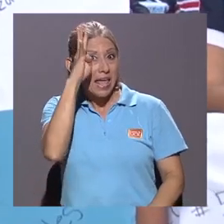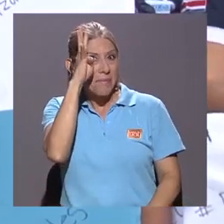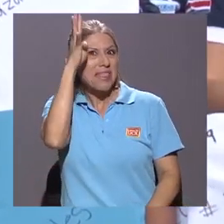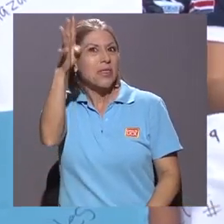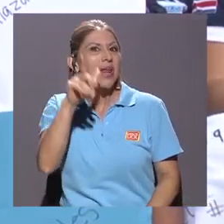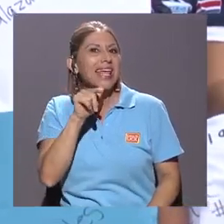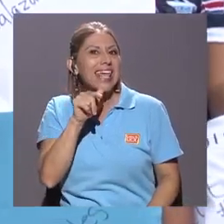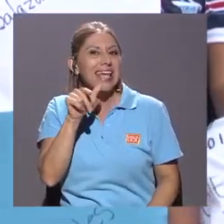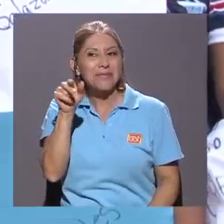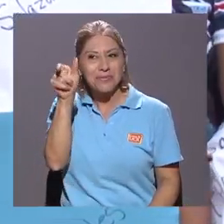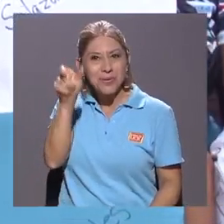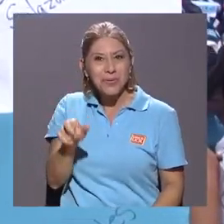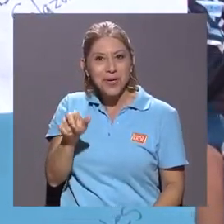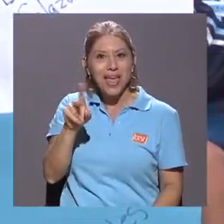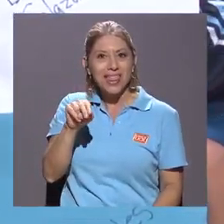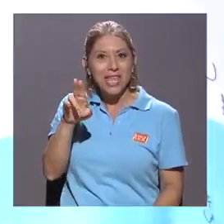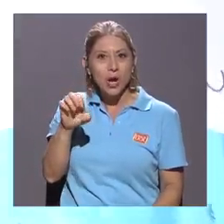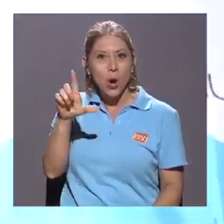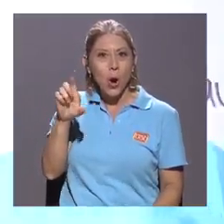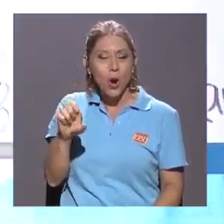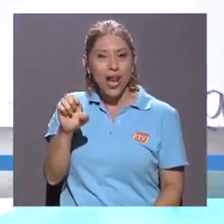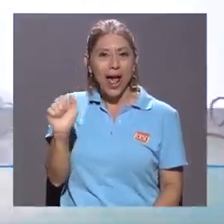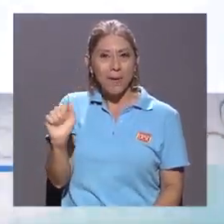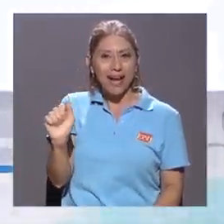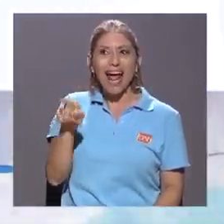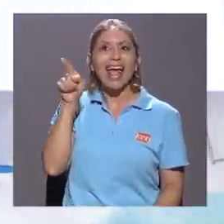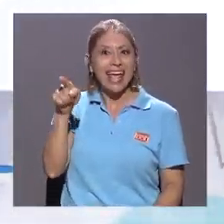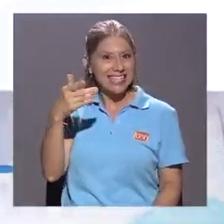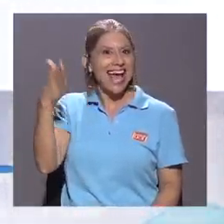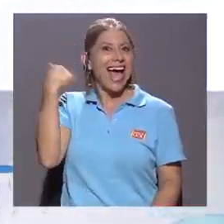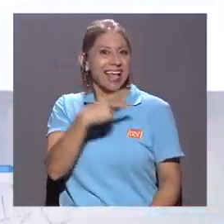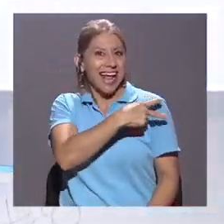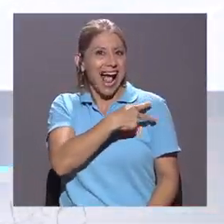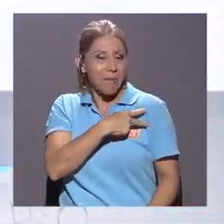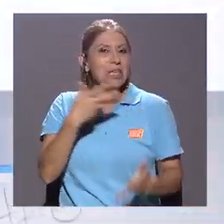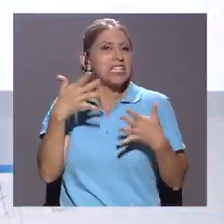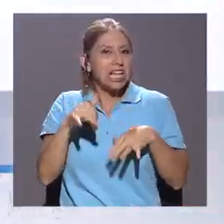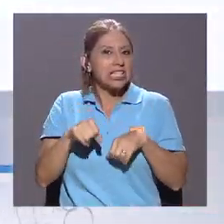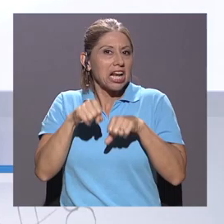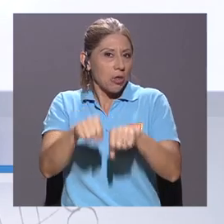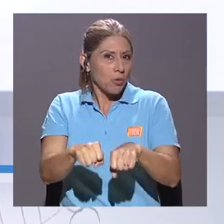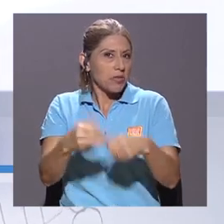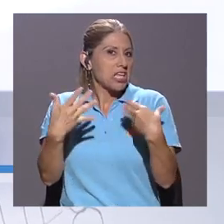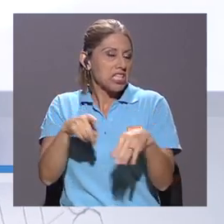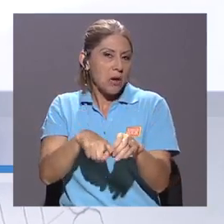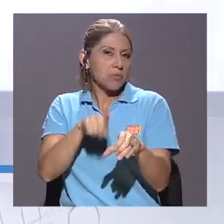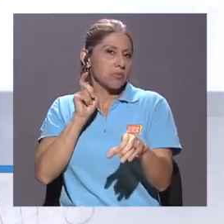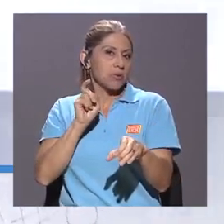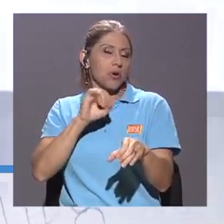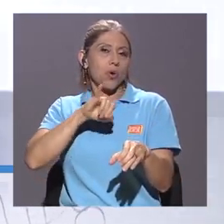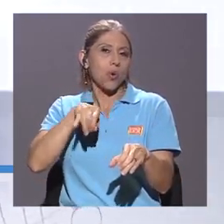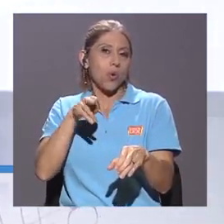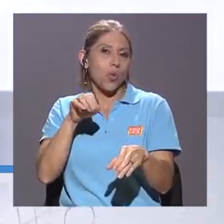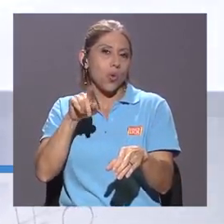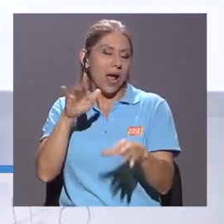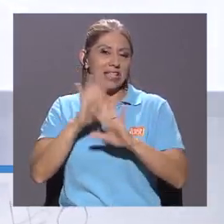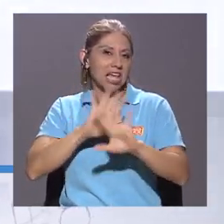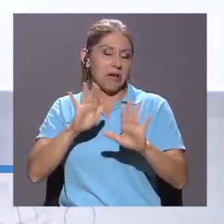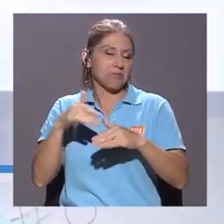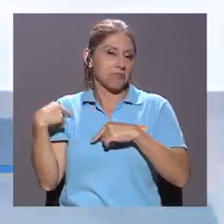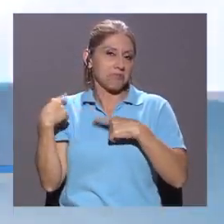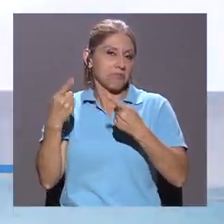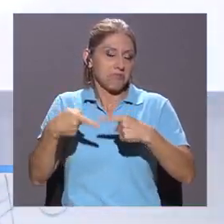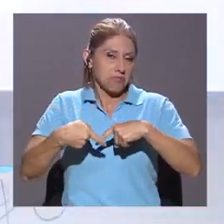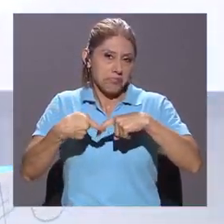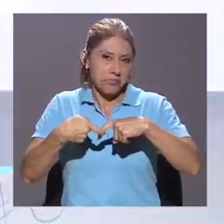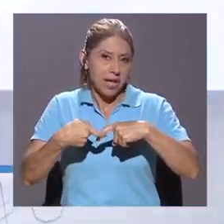Nicole Abarca, ella fue nuestra capi, ella ya se graduó, ella se retiró en Jujuca, y dicho en la